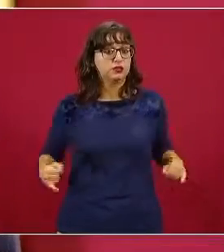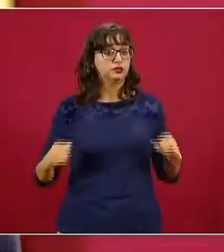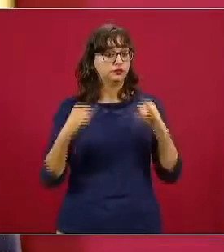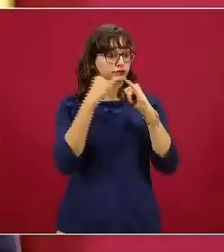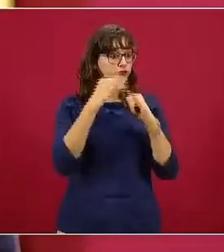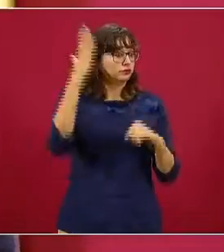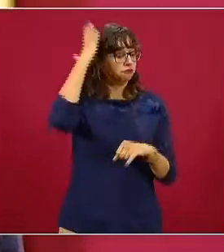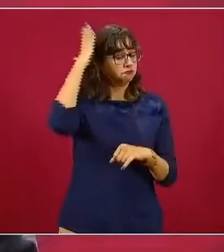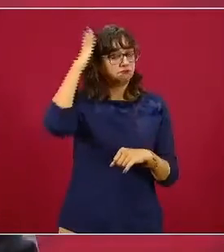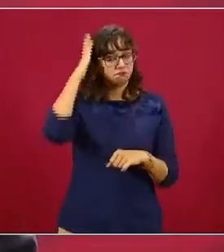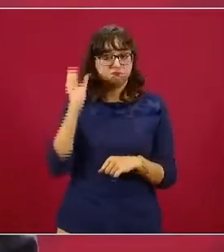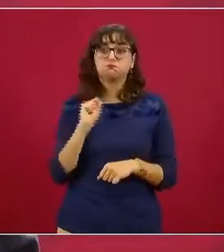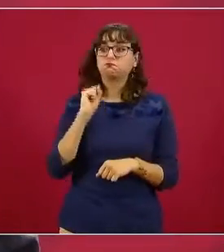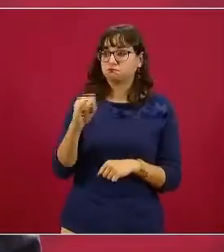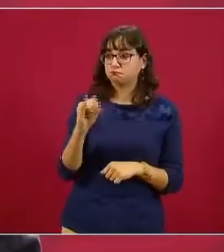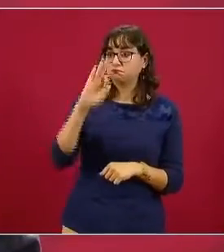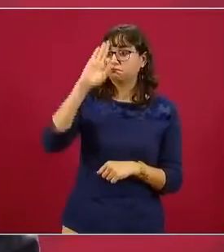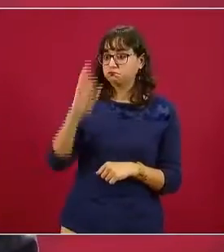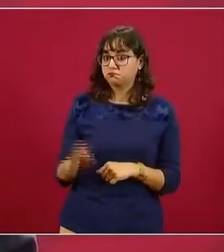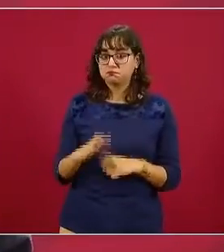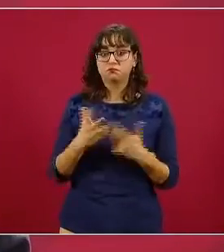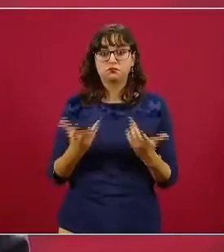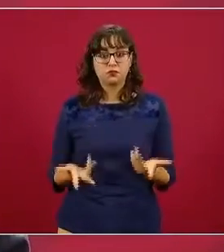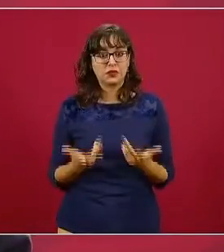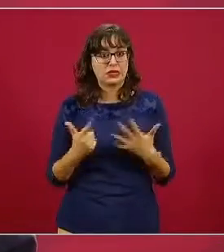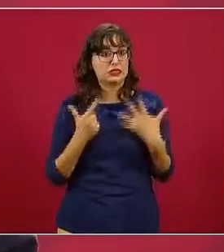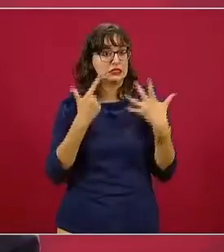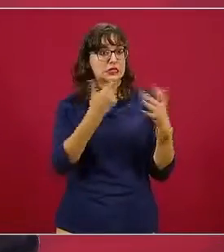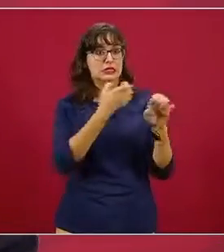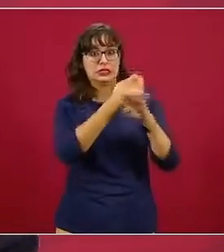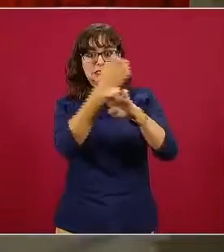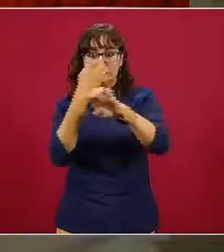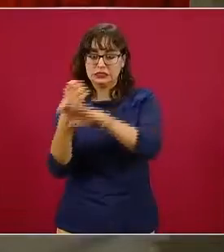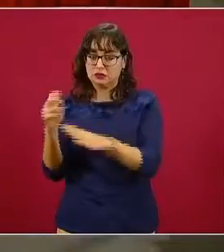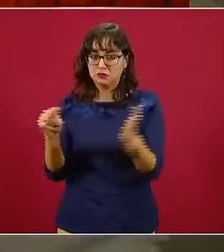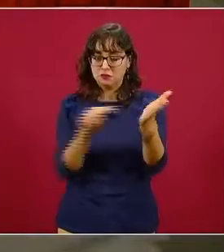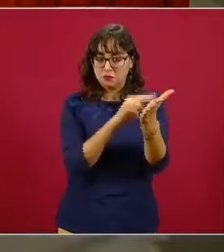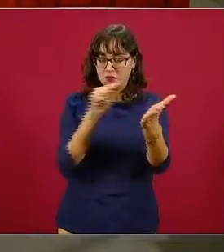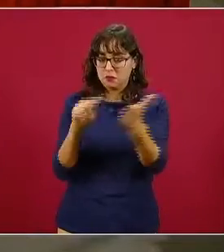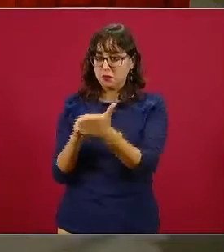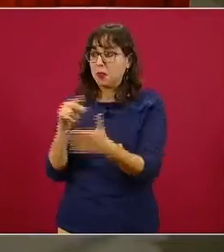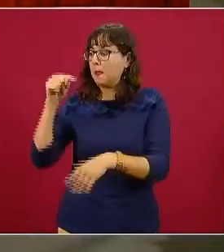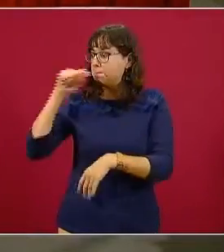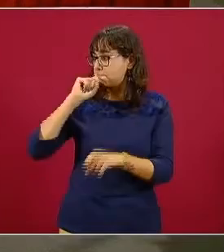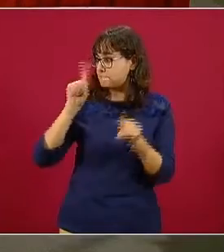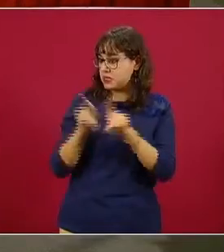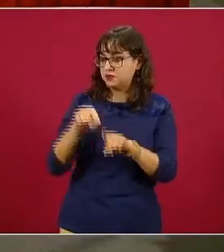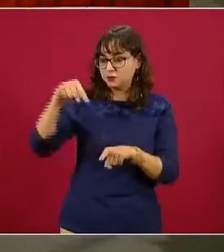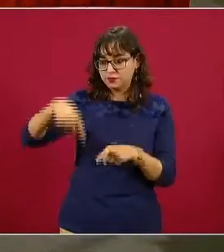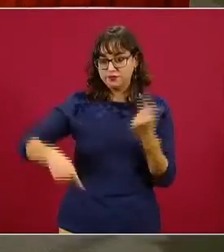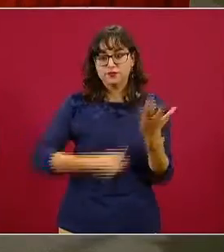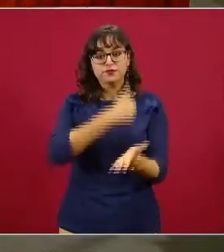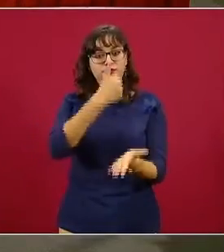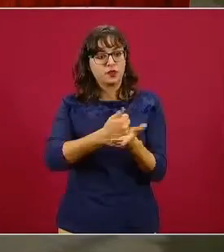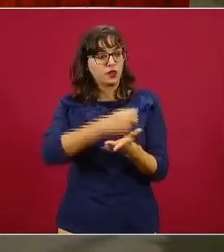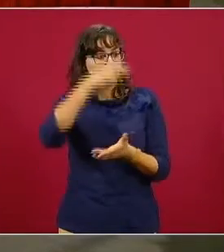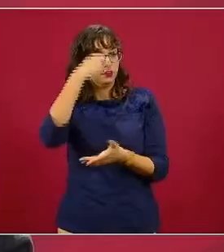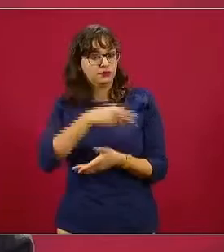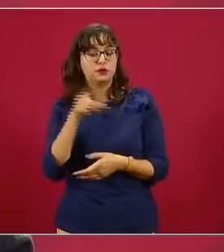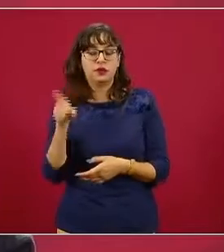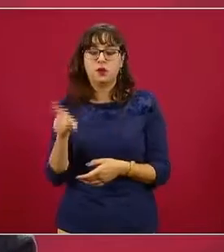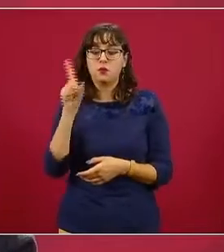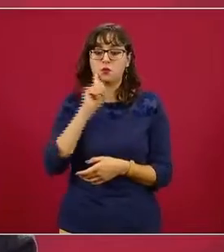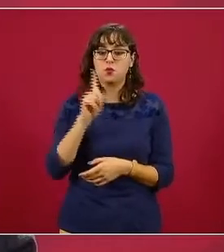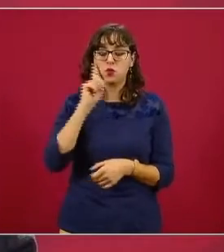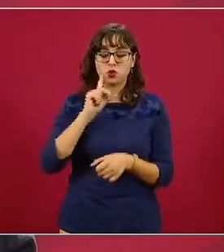instituciones de salud, de estas 7 entidades federativas que firmaron, y destaco el caso de la Ciudad de México, no solamente la doctora Oliva